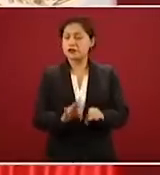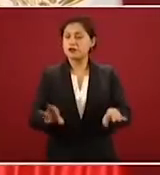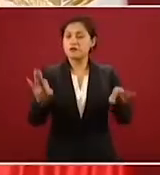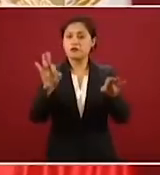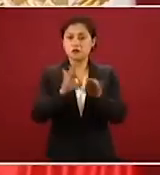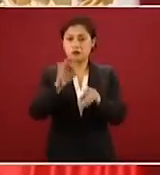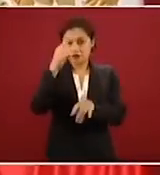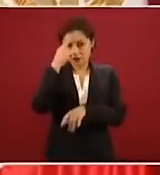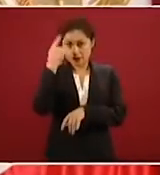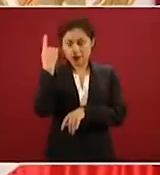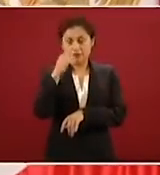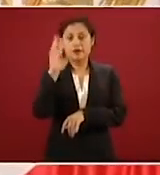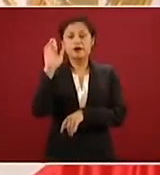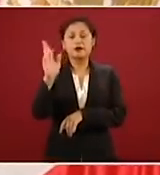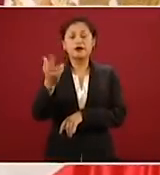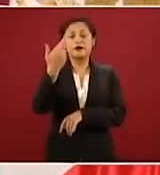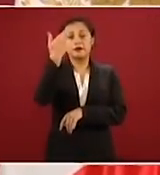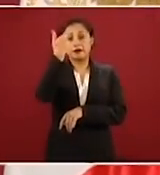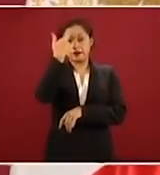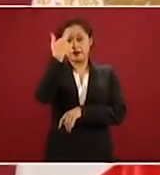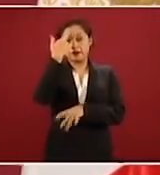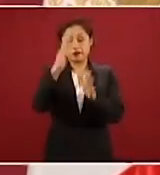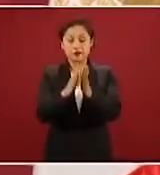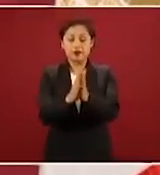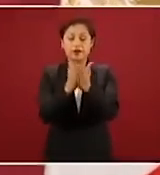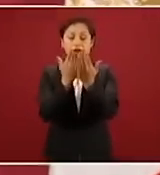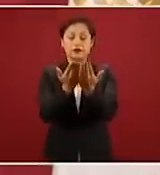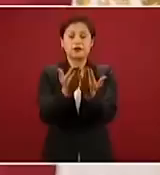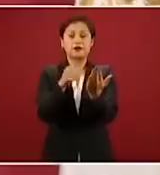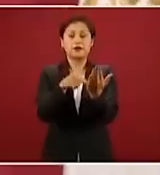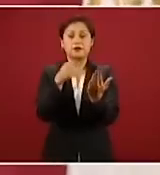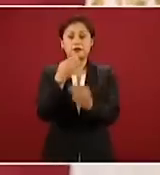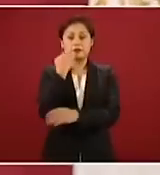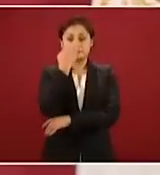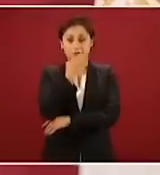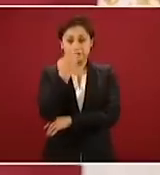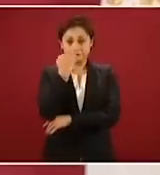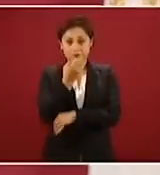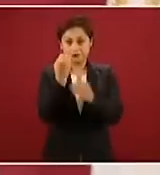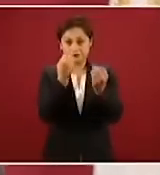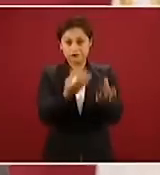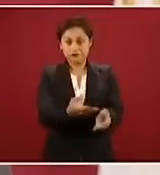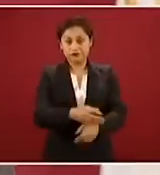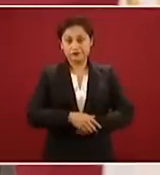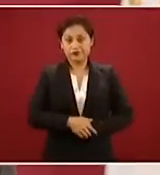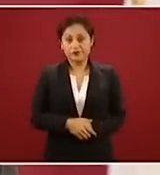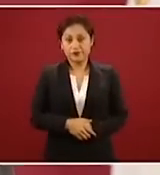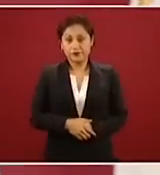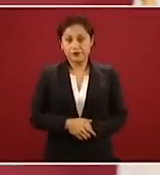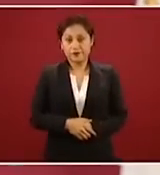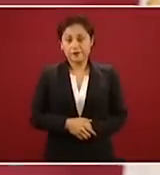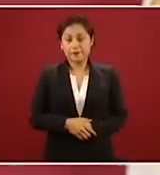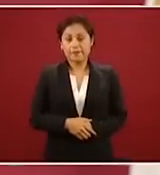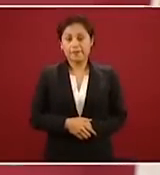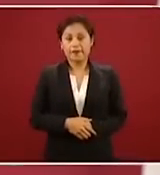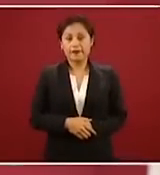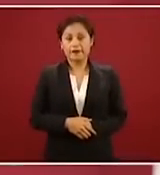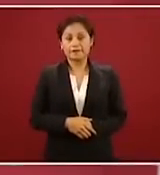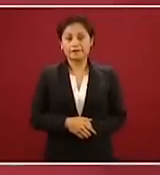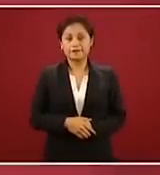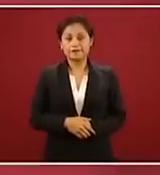los libros de texto. Le vamos a dar a él la palabra y terminando,